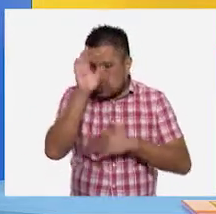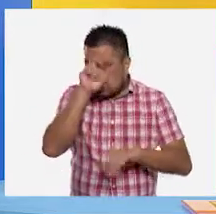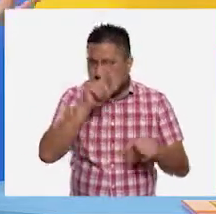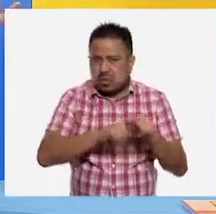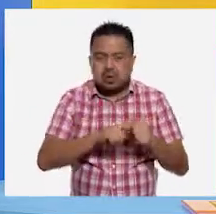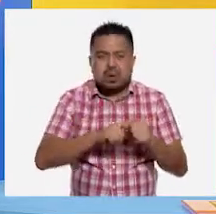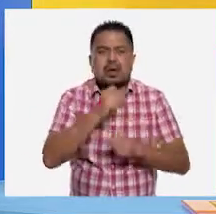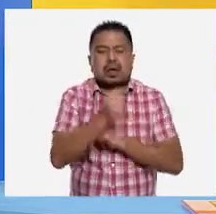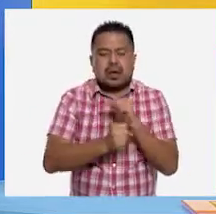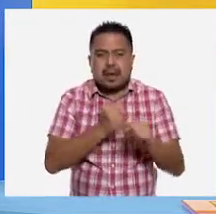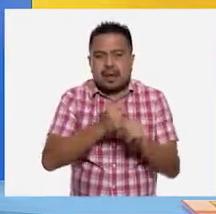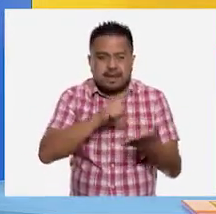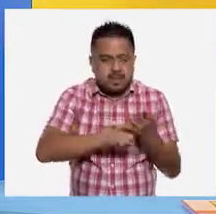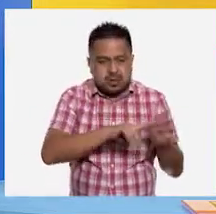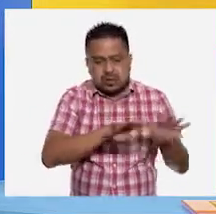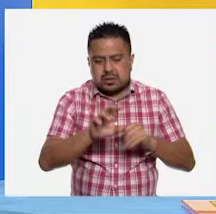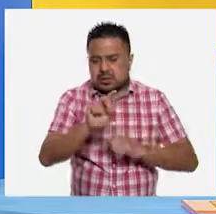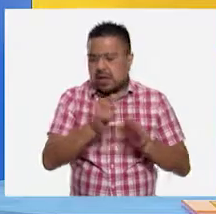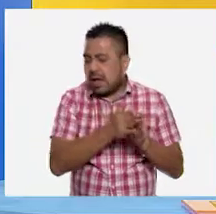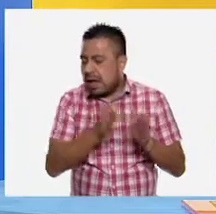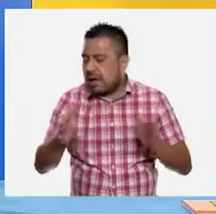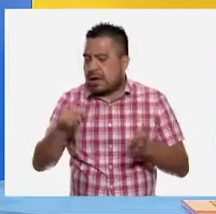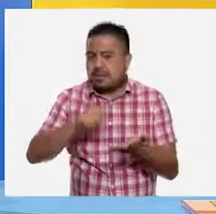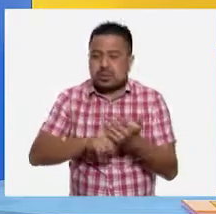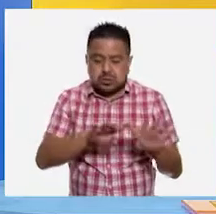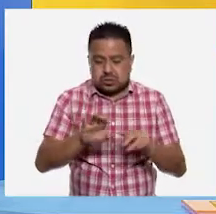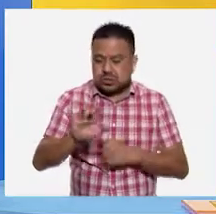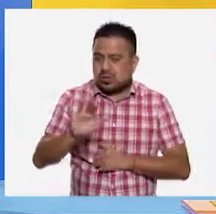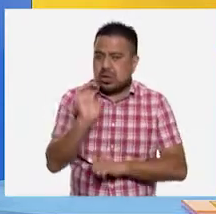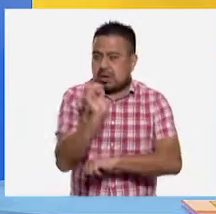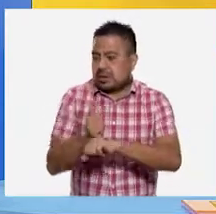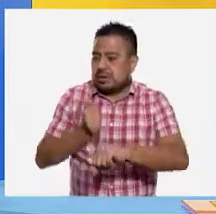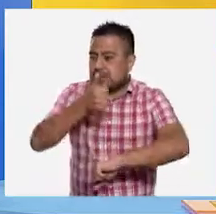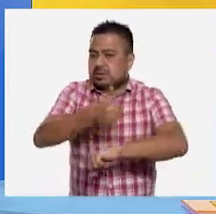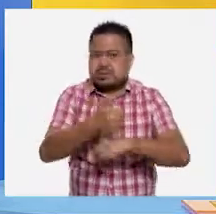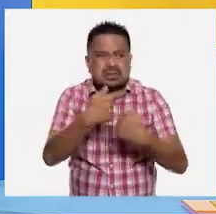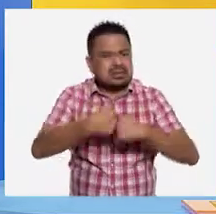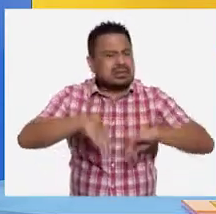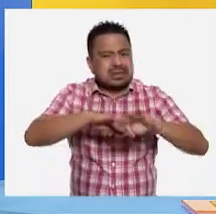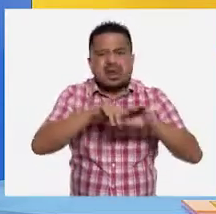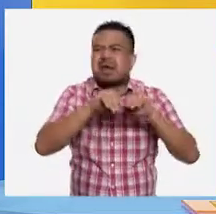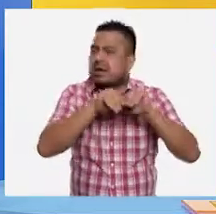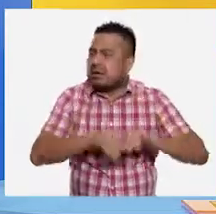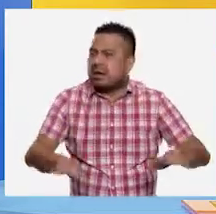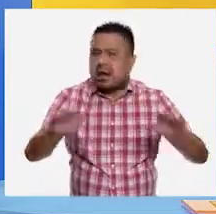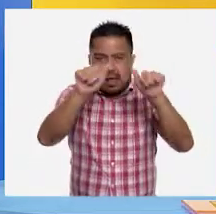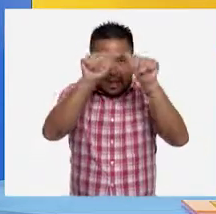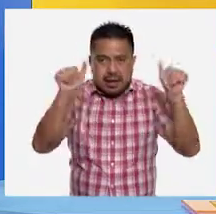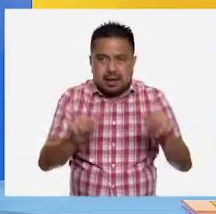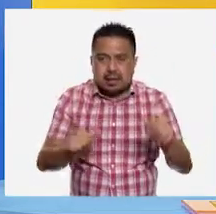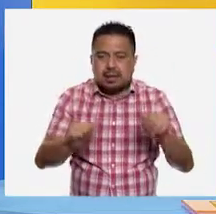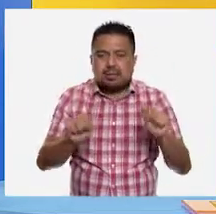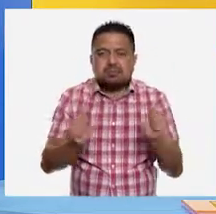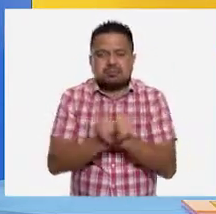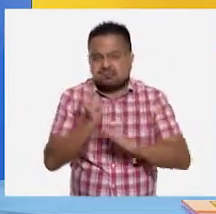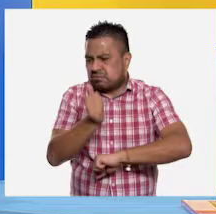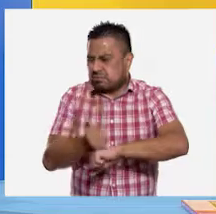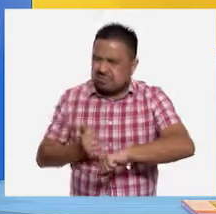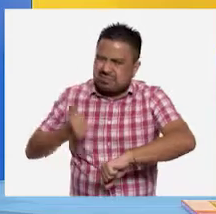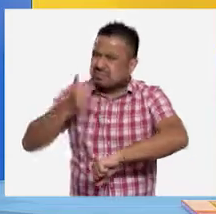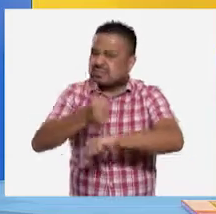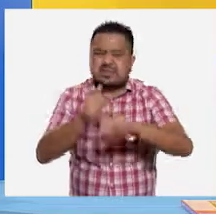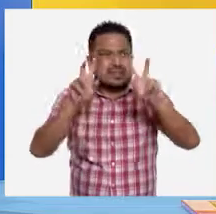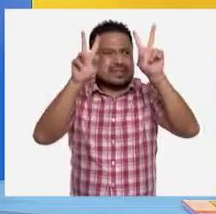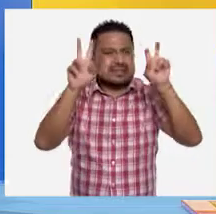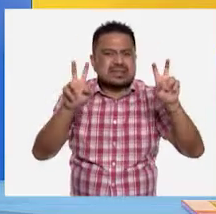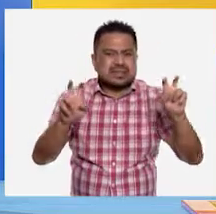los años 30 hasta los 50 que se establecieron las instituciones claves para la promoción de las artes y consolidaron una serie de